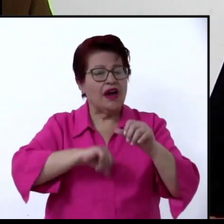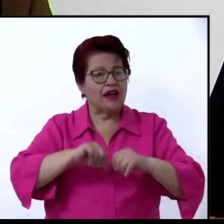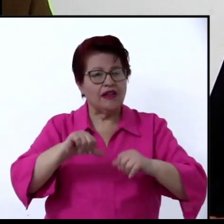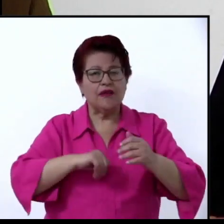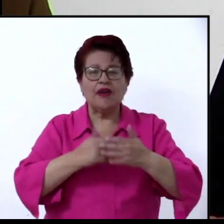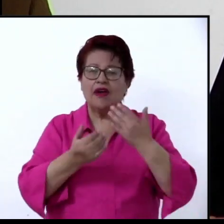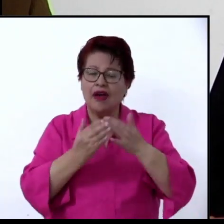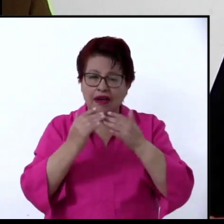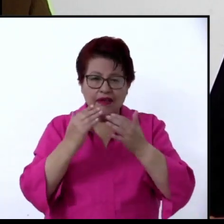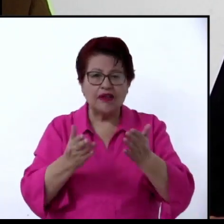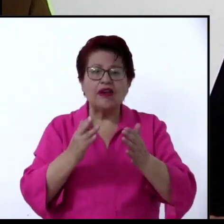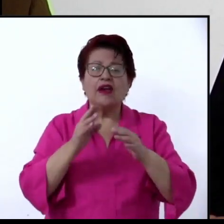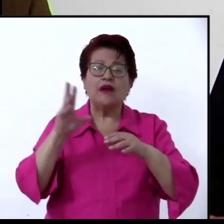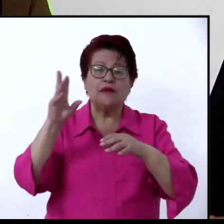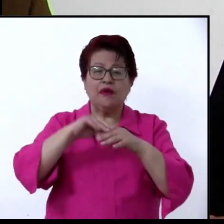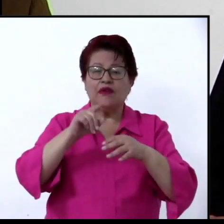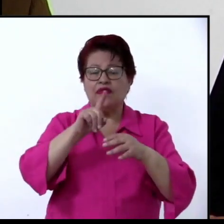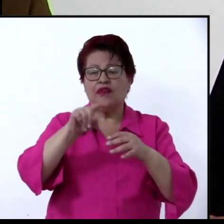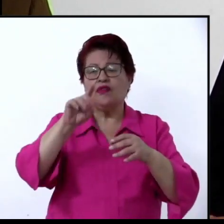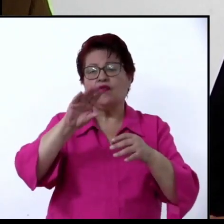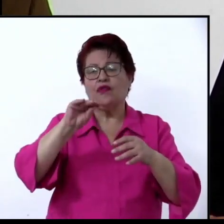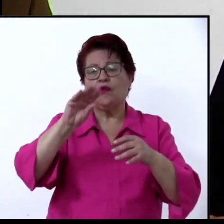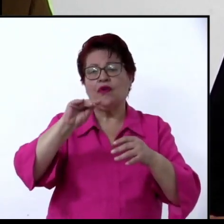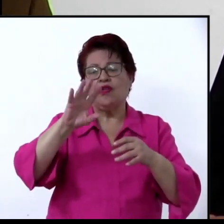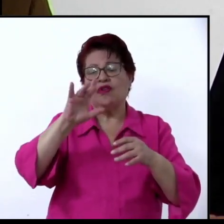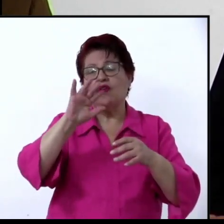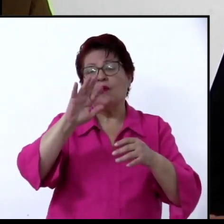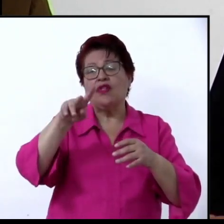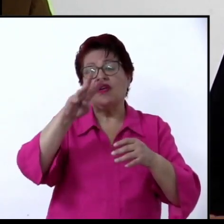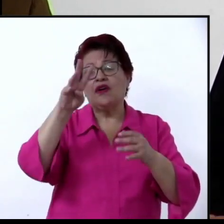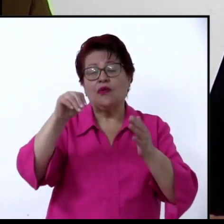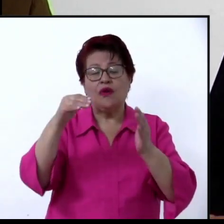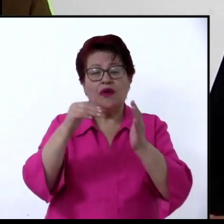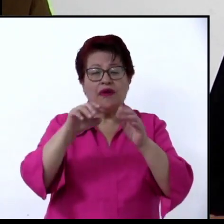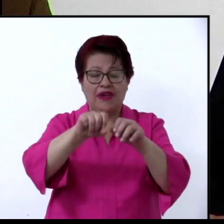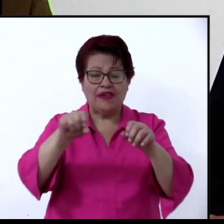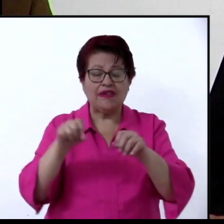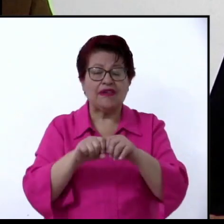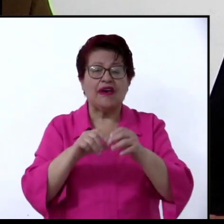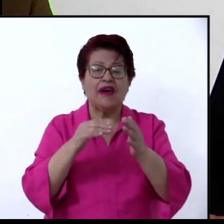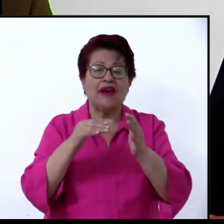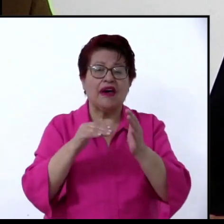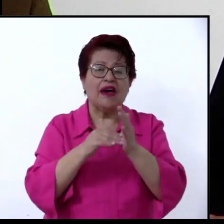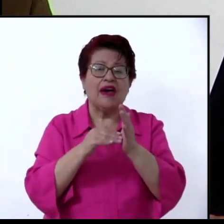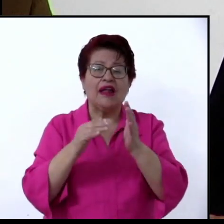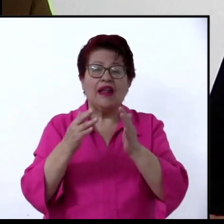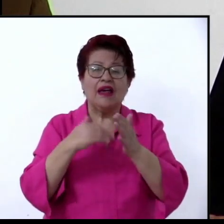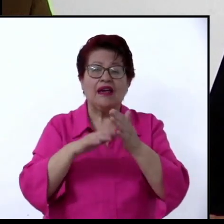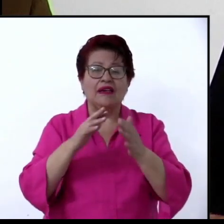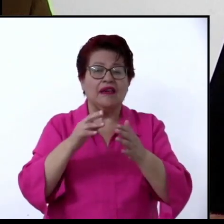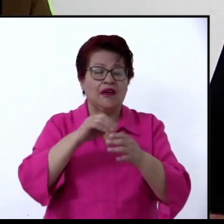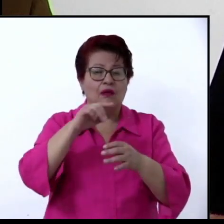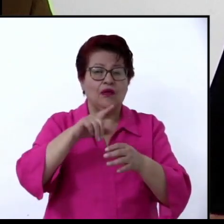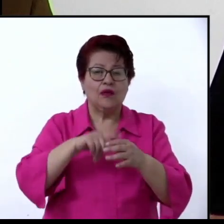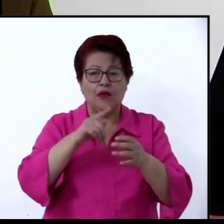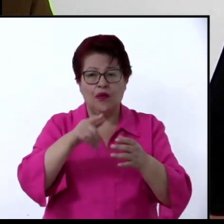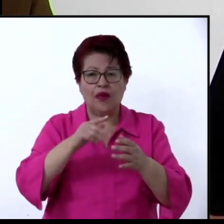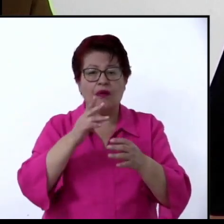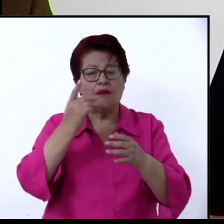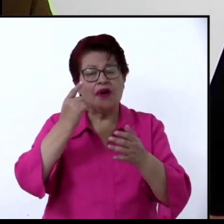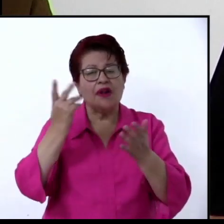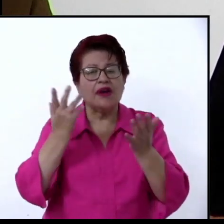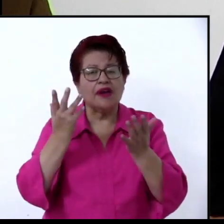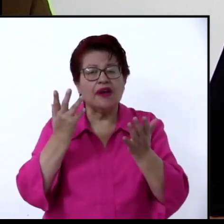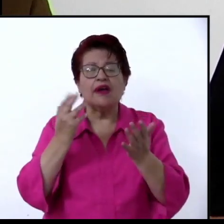nos permitan generar 159 salas de lectura que operaron desde el mes de febrero y están vigentes todo el año. para